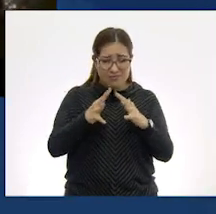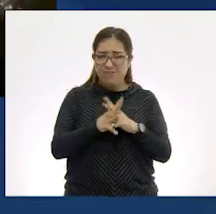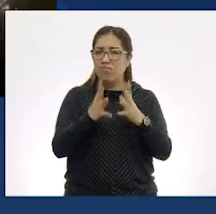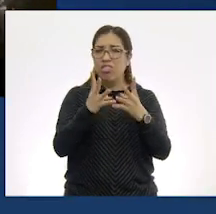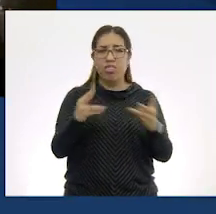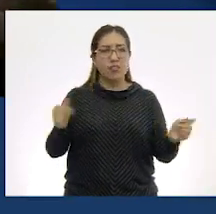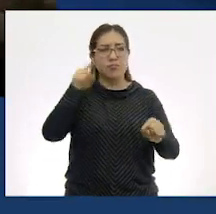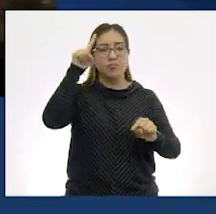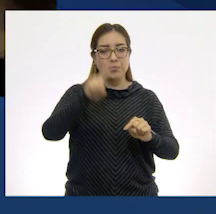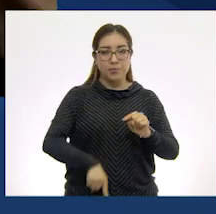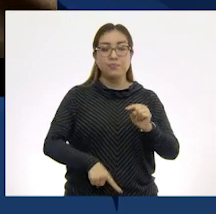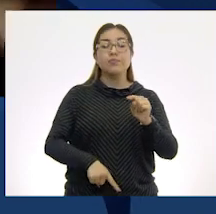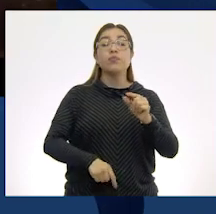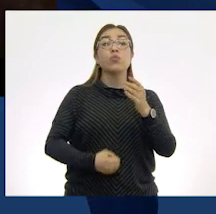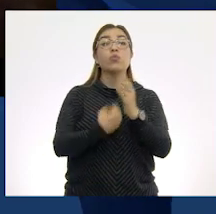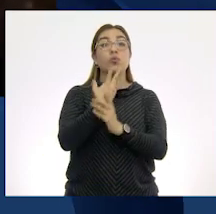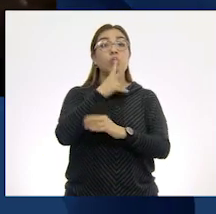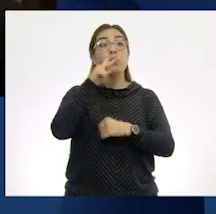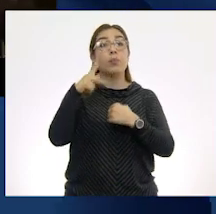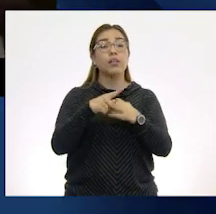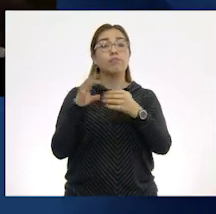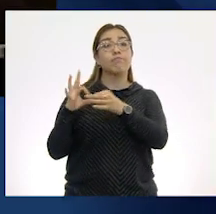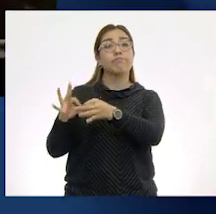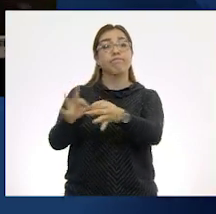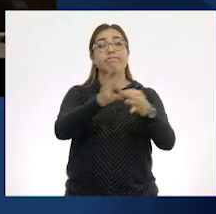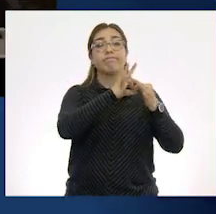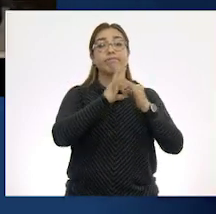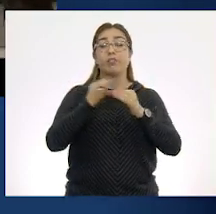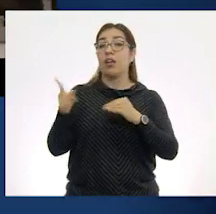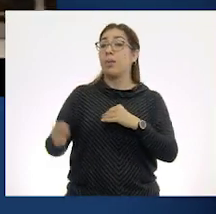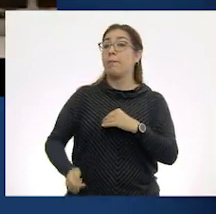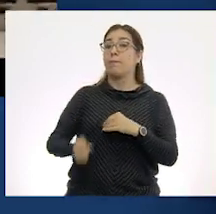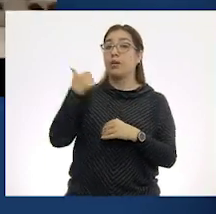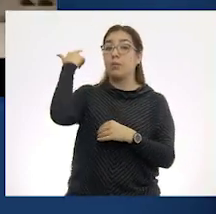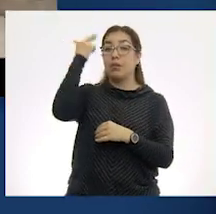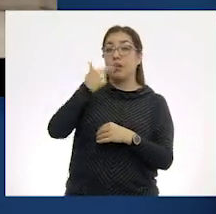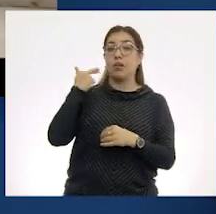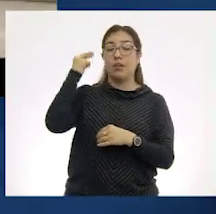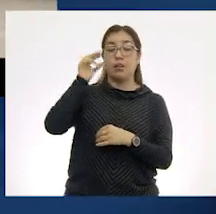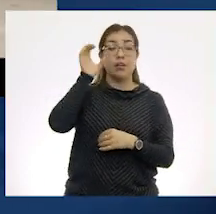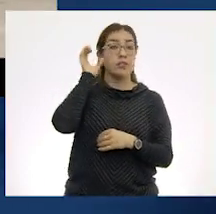unificado. Se convirtió en el primer emperador de la China imperial.